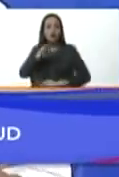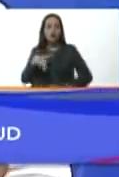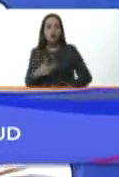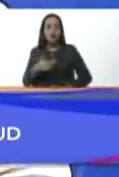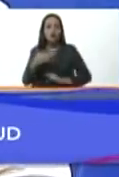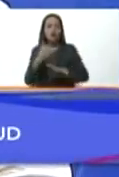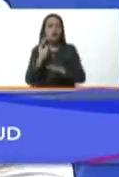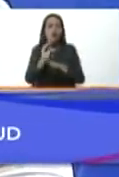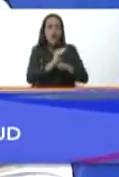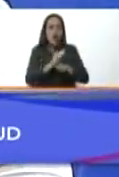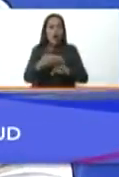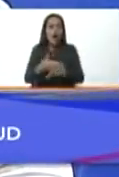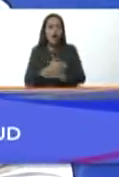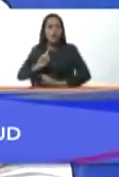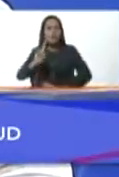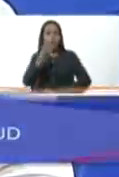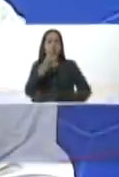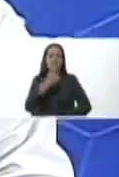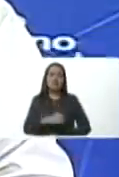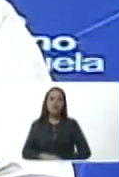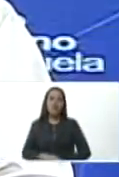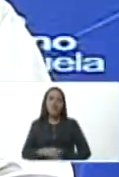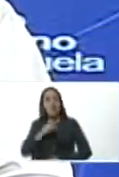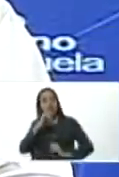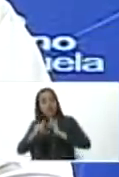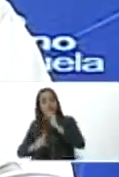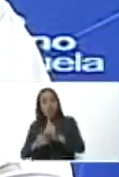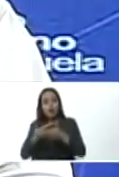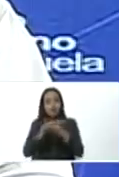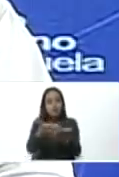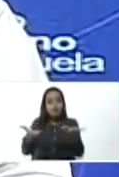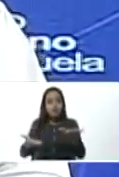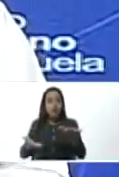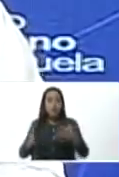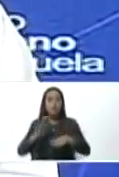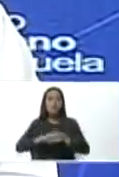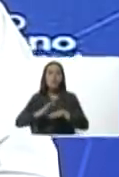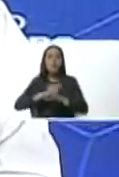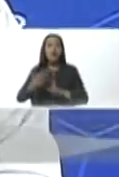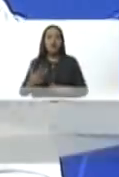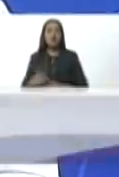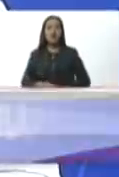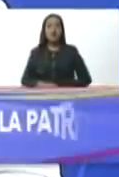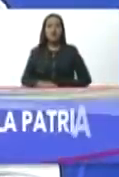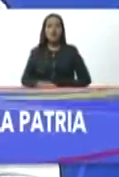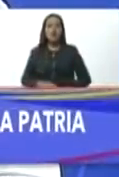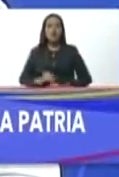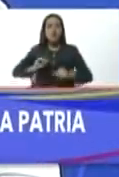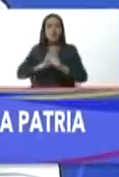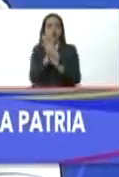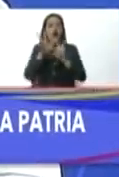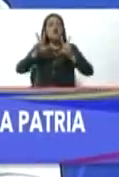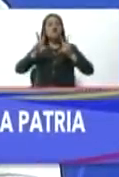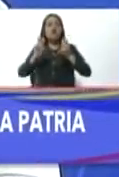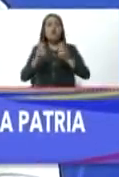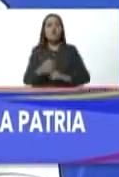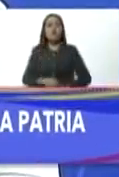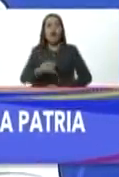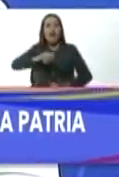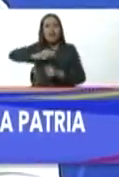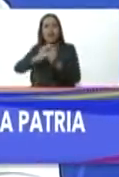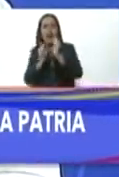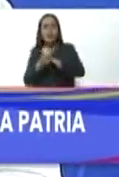primero para informarnos y para informar, porque esto es un virus nuevo, una mutación reciente de finales del